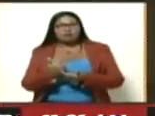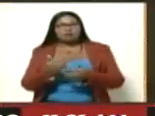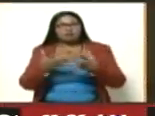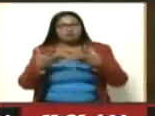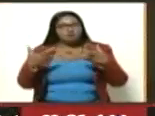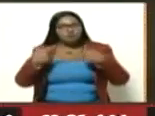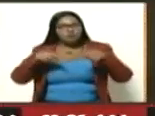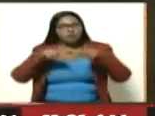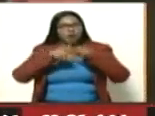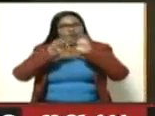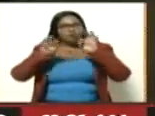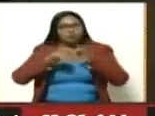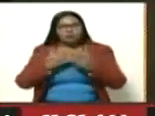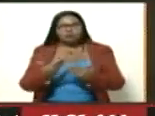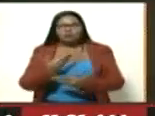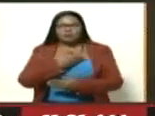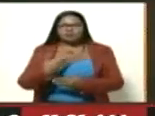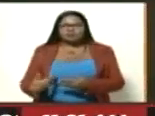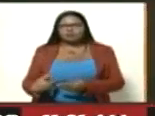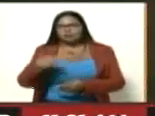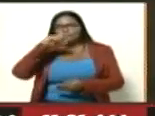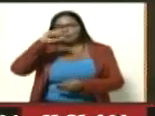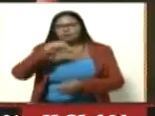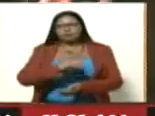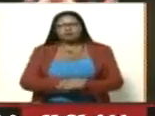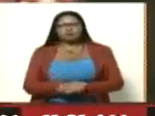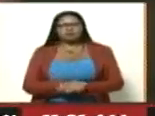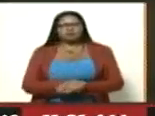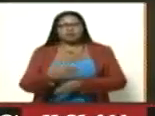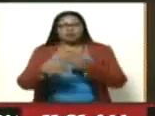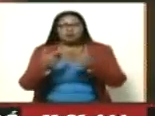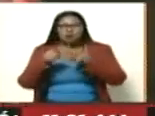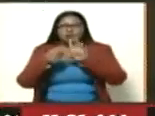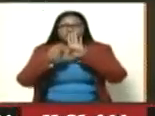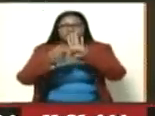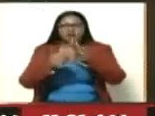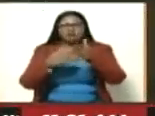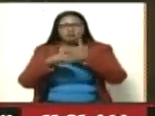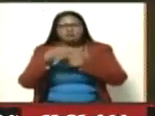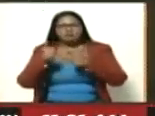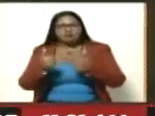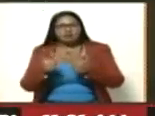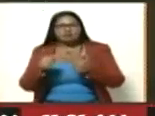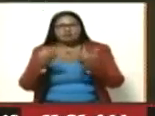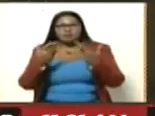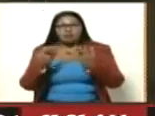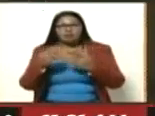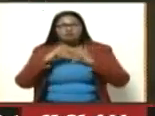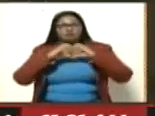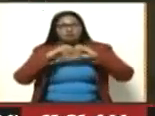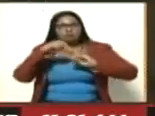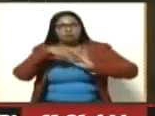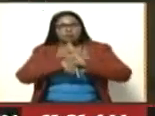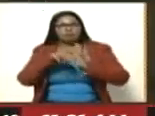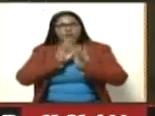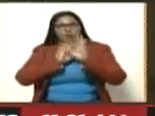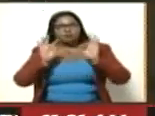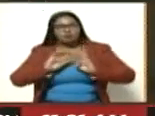magnitud, y que el presidente Maduro la ha llevado también en sus manos, en su corazón, para hacernos llegar hasta